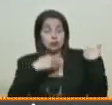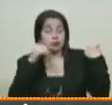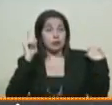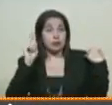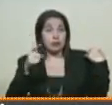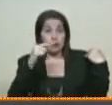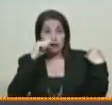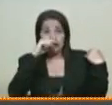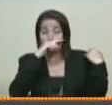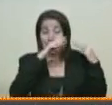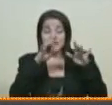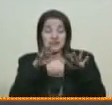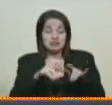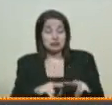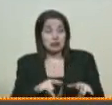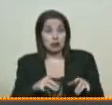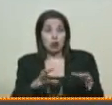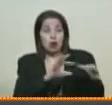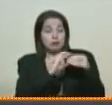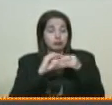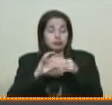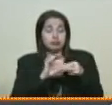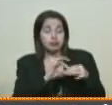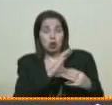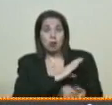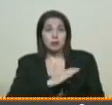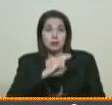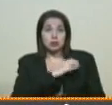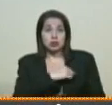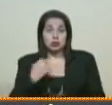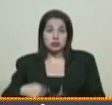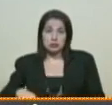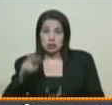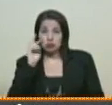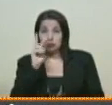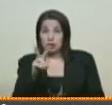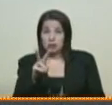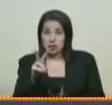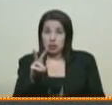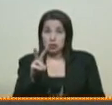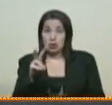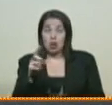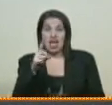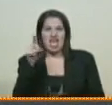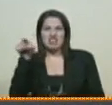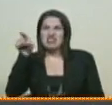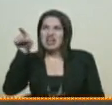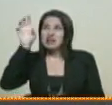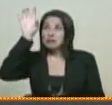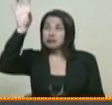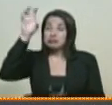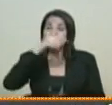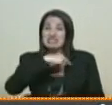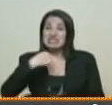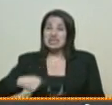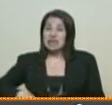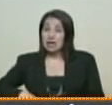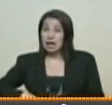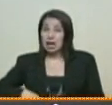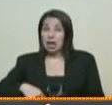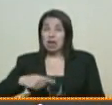el secretario ejecutivo de la Comisión China-Venezuela. Yo estuve viendo la otra vez, la China, que